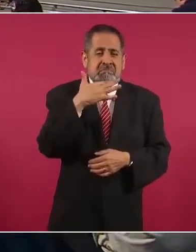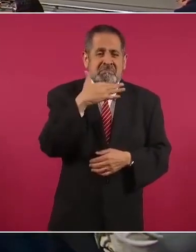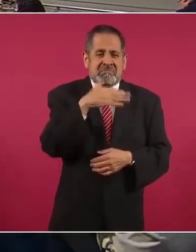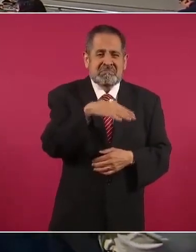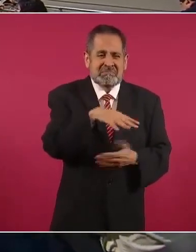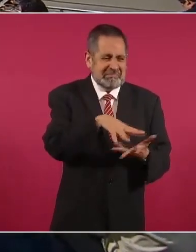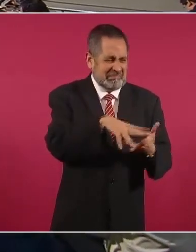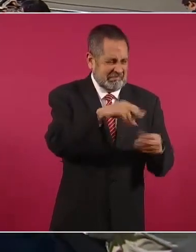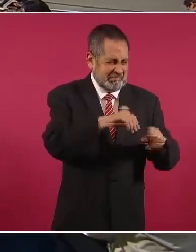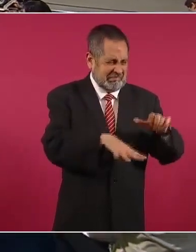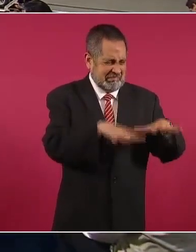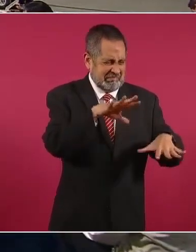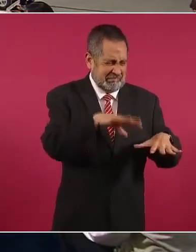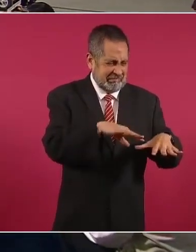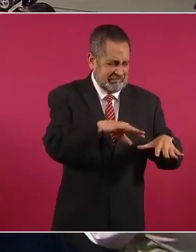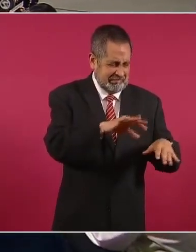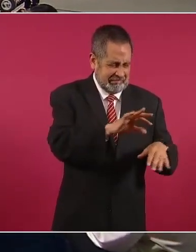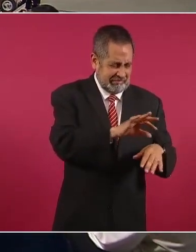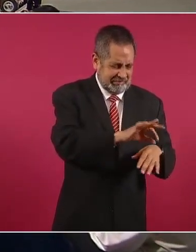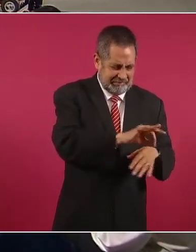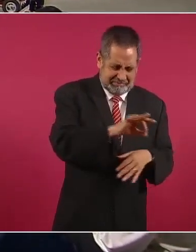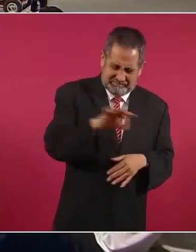sobre un diamante caer?